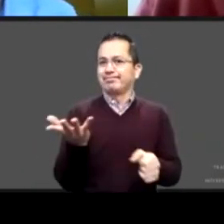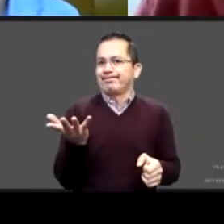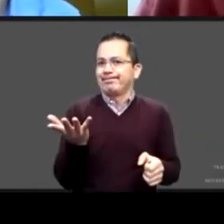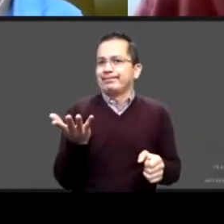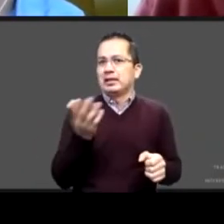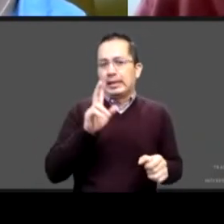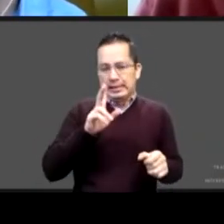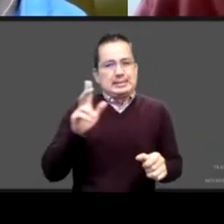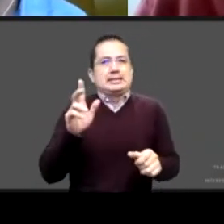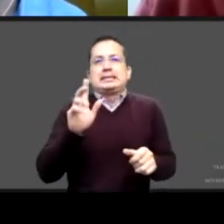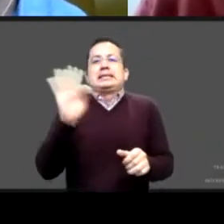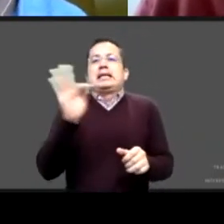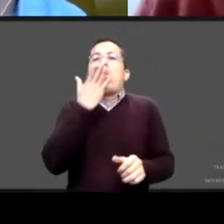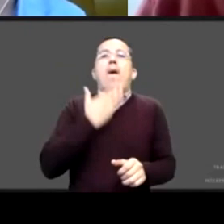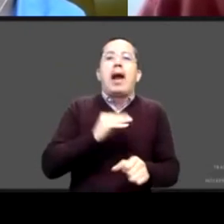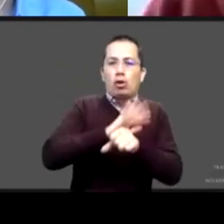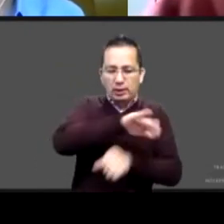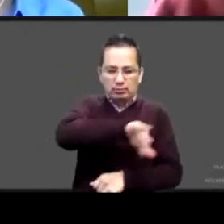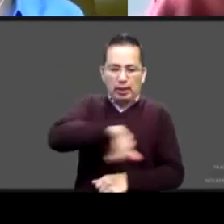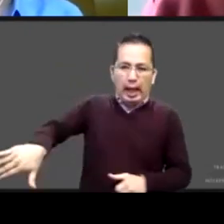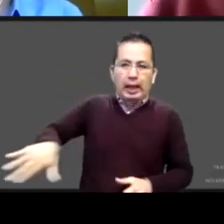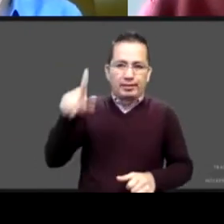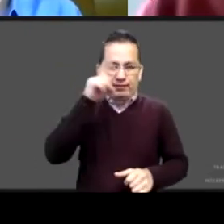específico. Por favor, Luis.